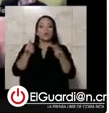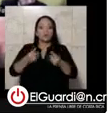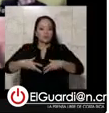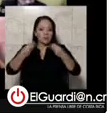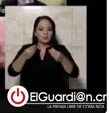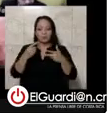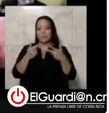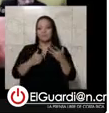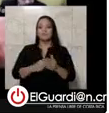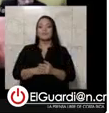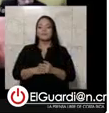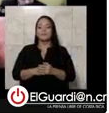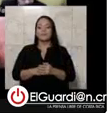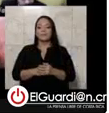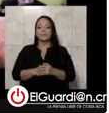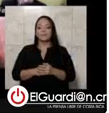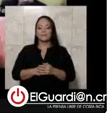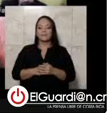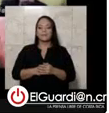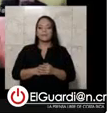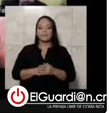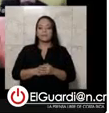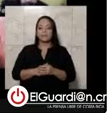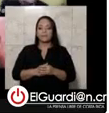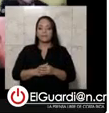sea, en realidad no hubo un gasto en